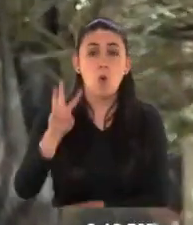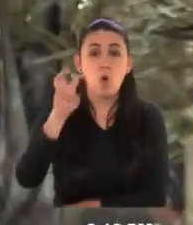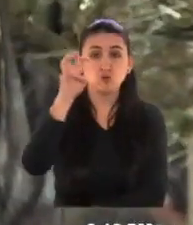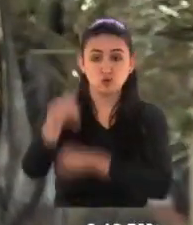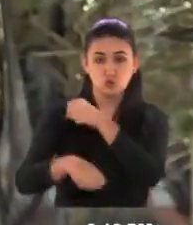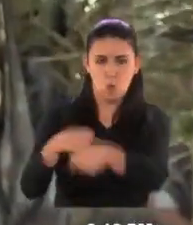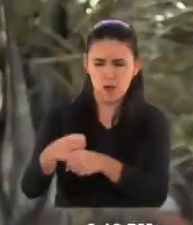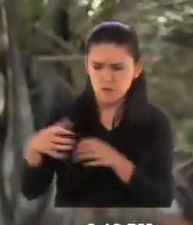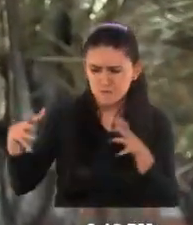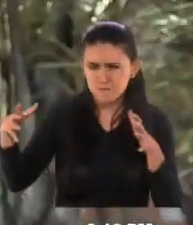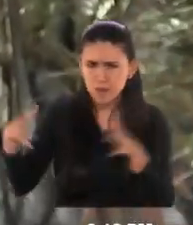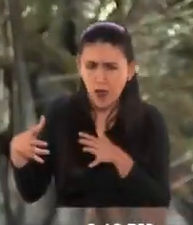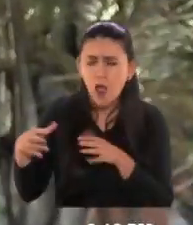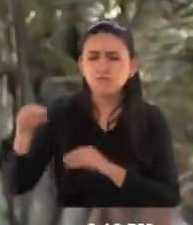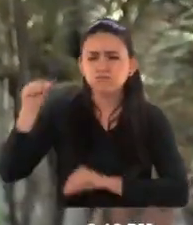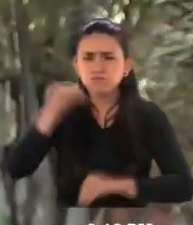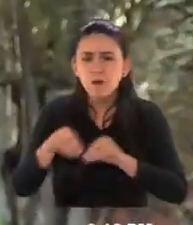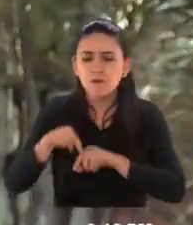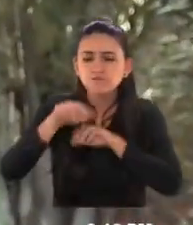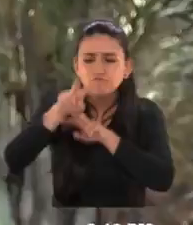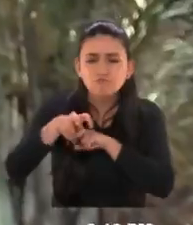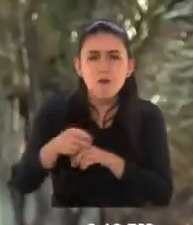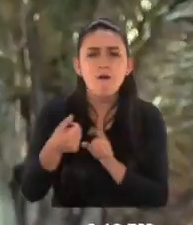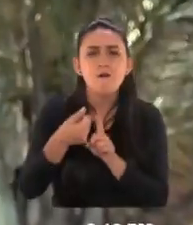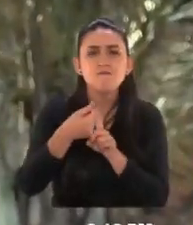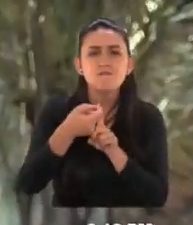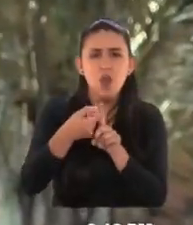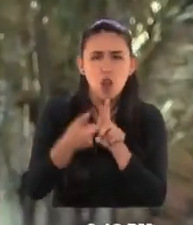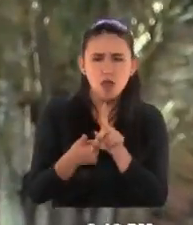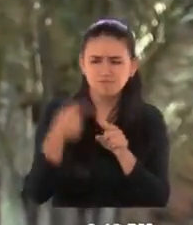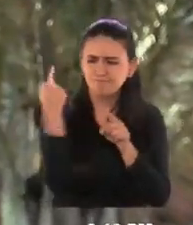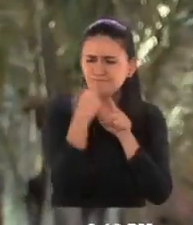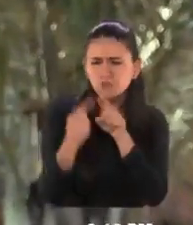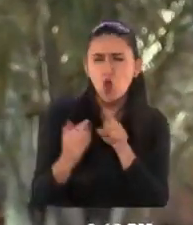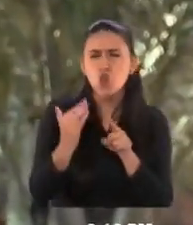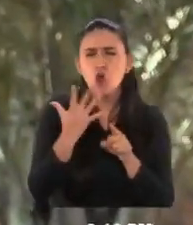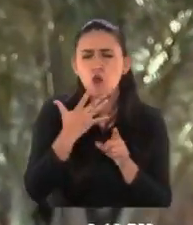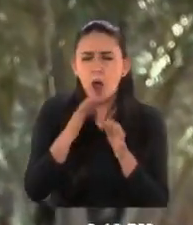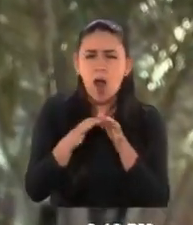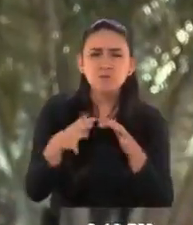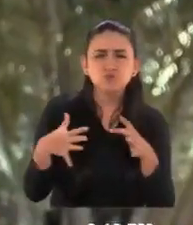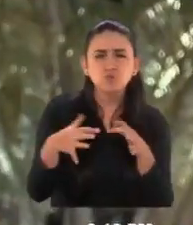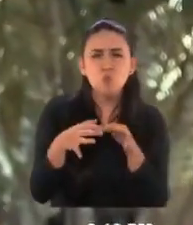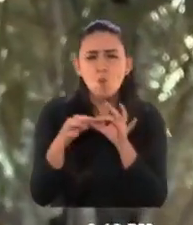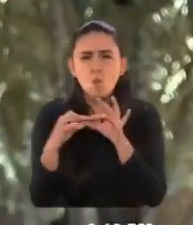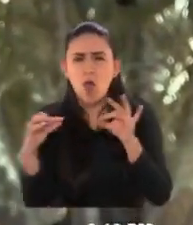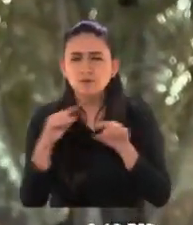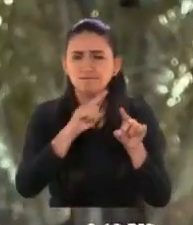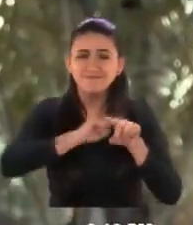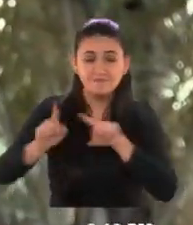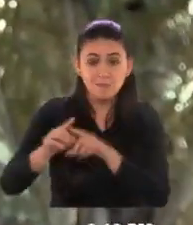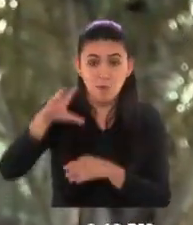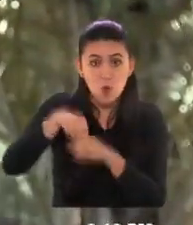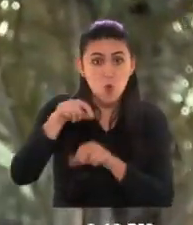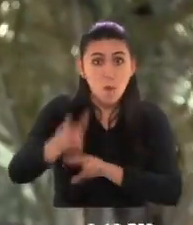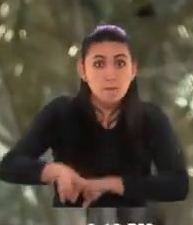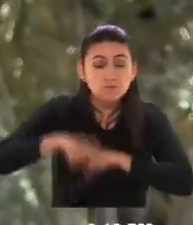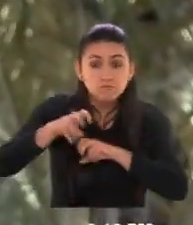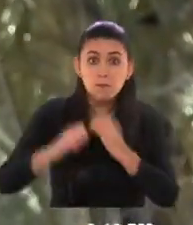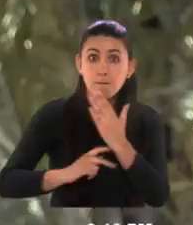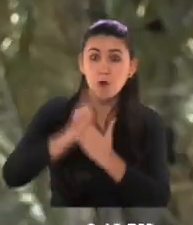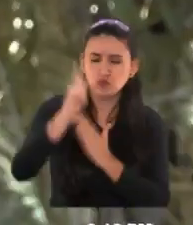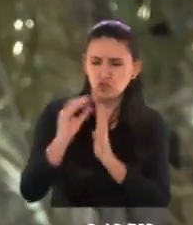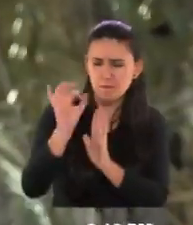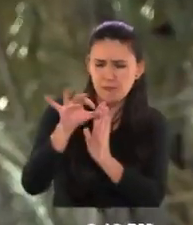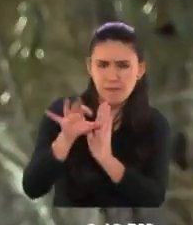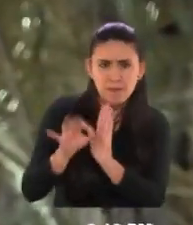se dedican a sembrar frijol en todas sus variedades y es tan exitoso este proyecto productivo que de él se